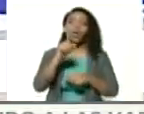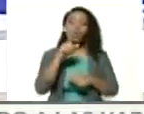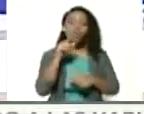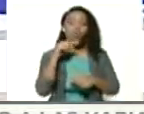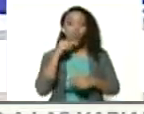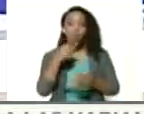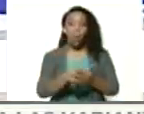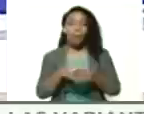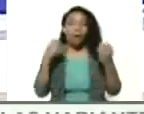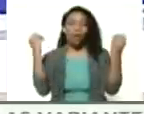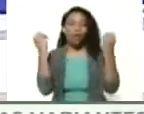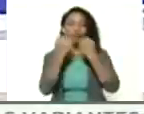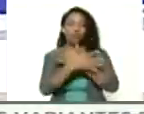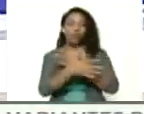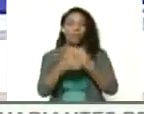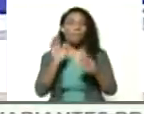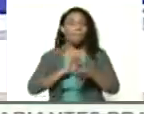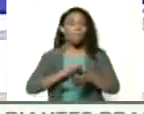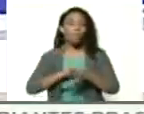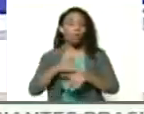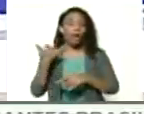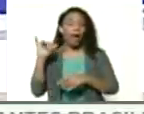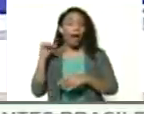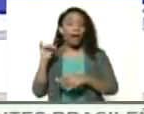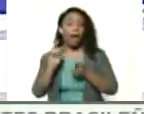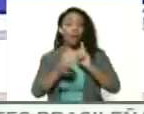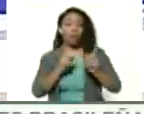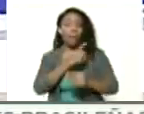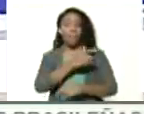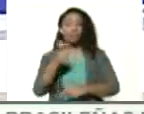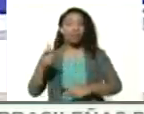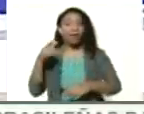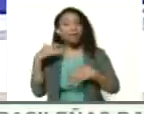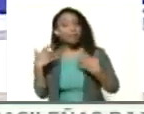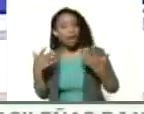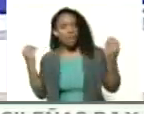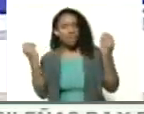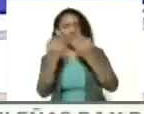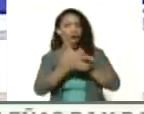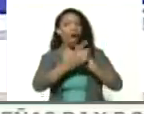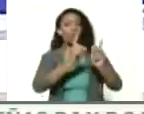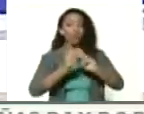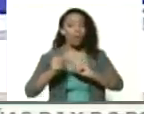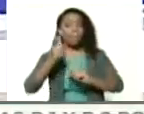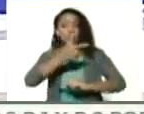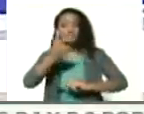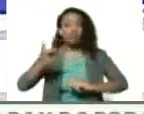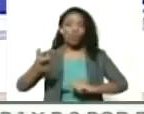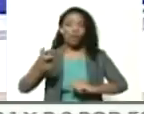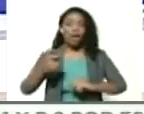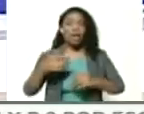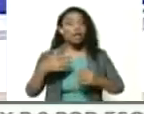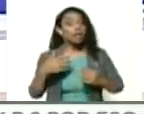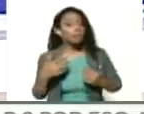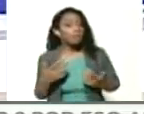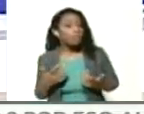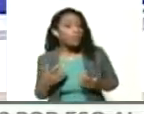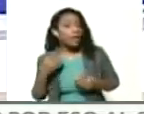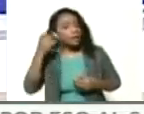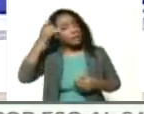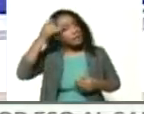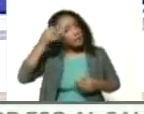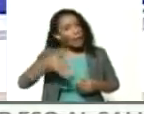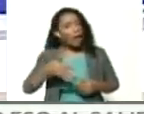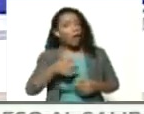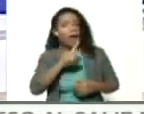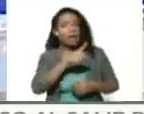confusión, porque había alguna gente que se había confundido y creía toda